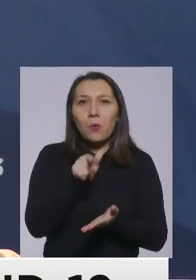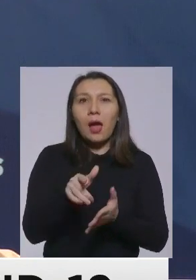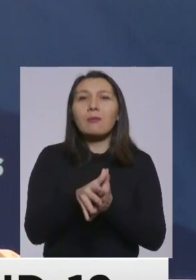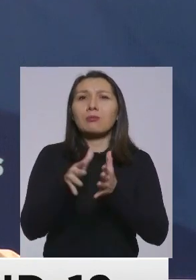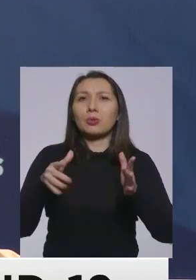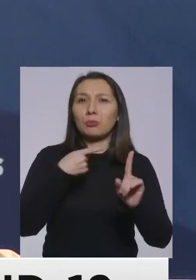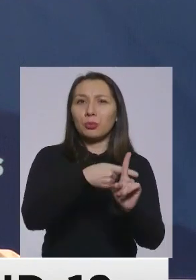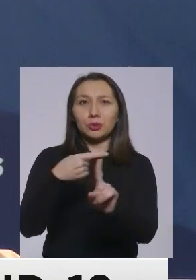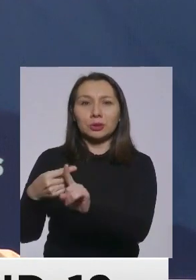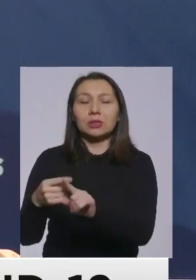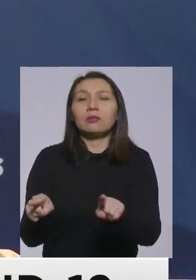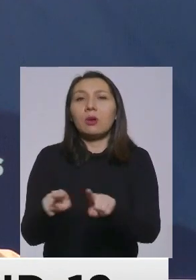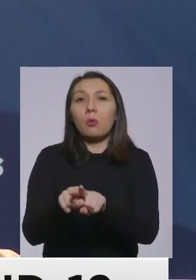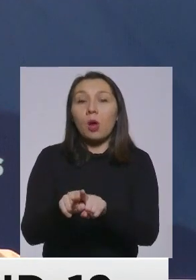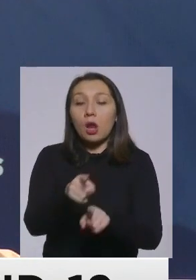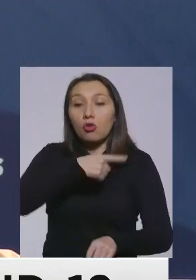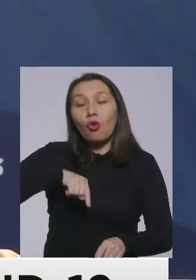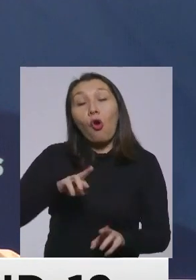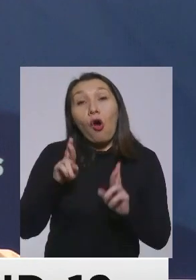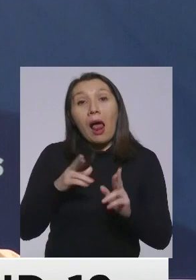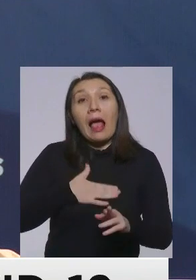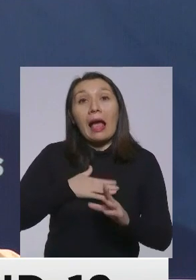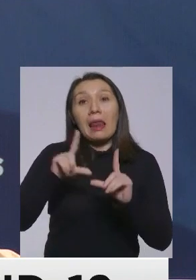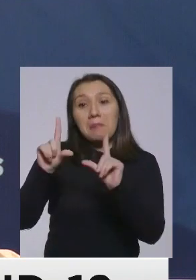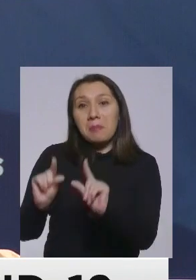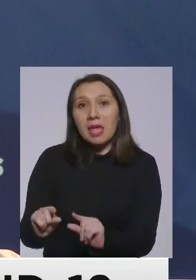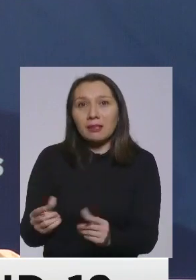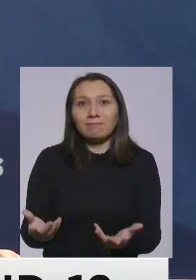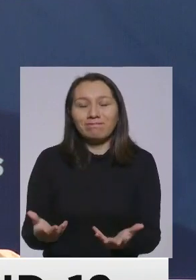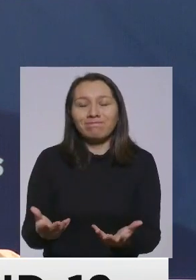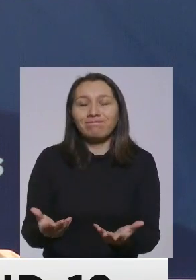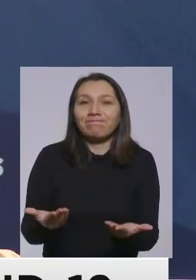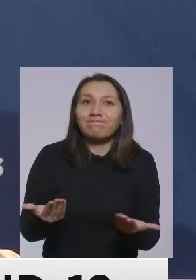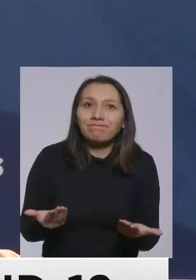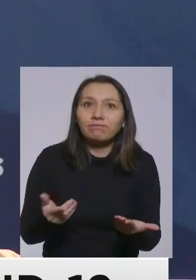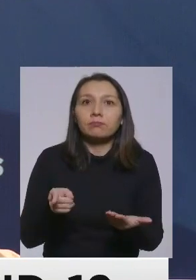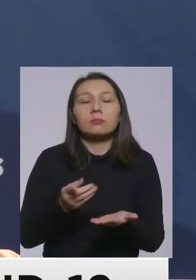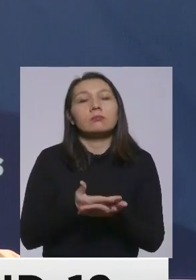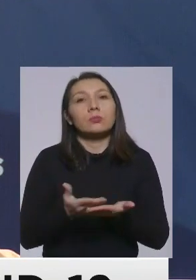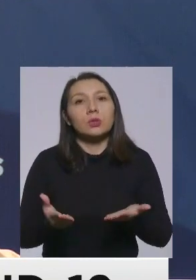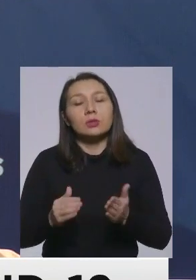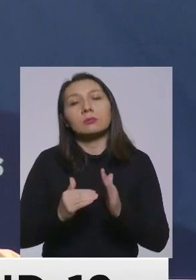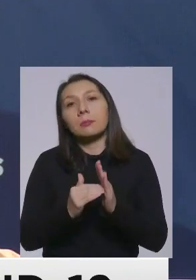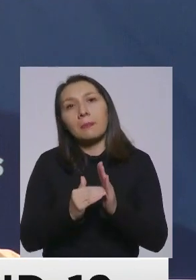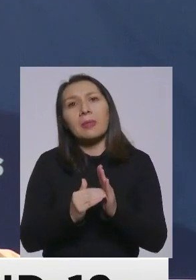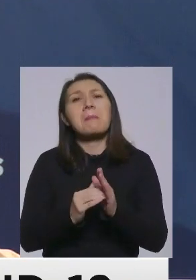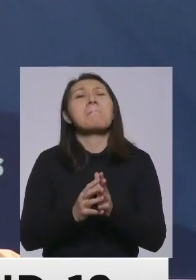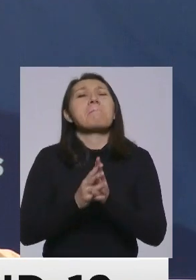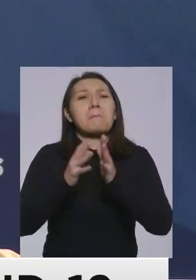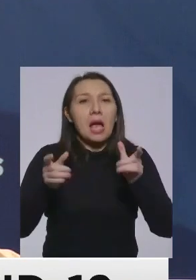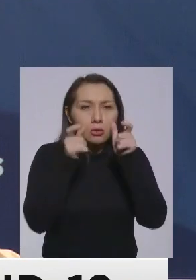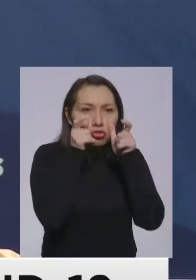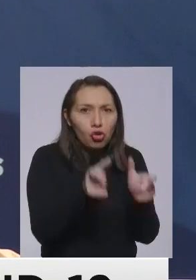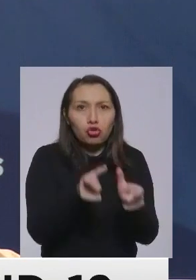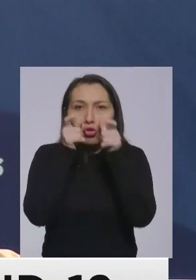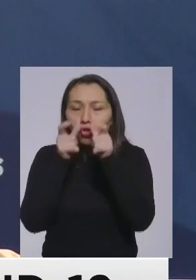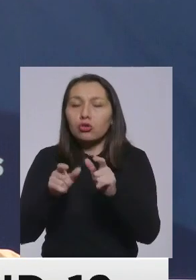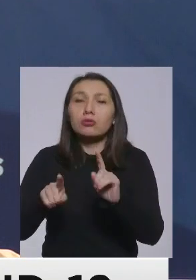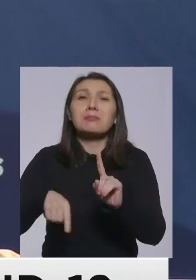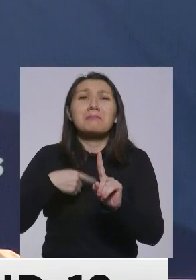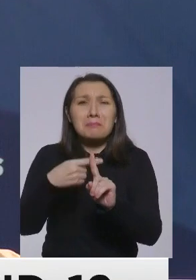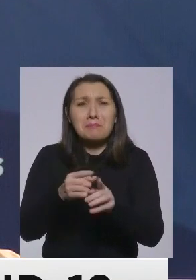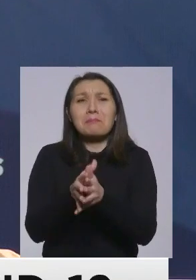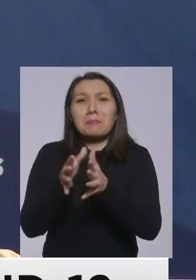tan positivos como lo que nosotros quisiéramos esperar por lo tanto se aumentan los controles o la fiscalización